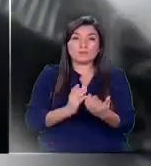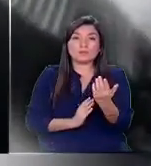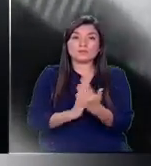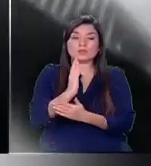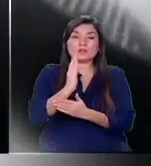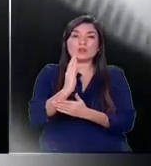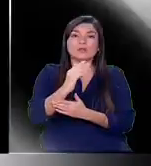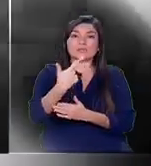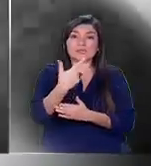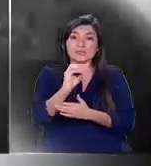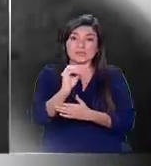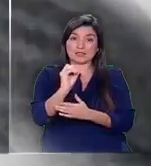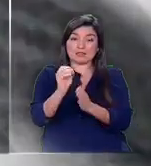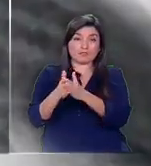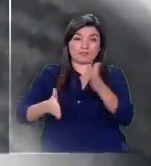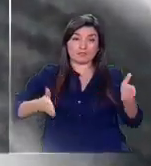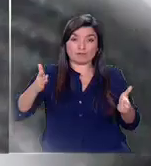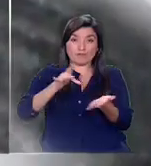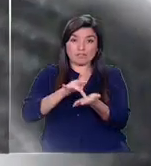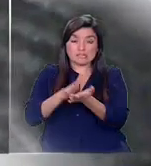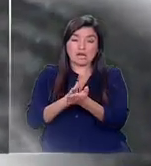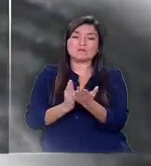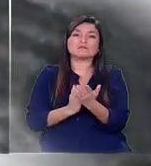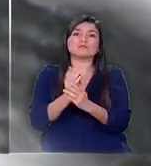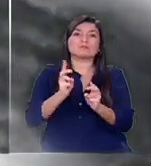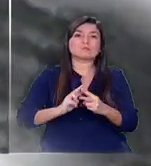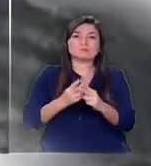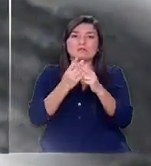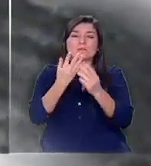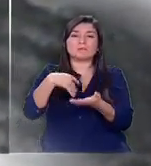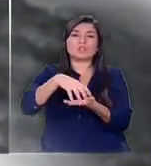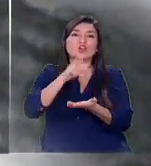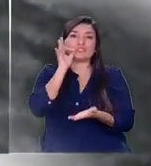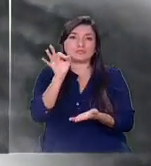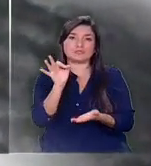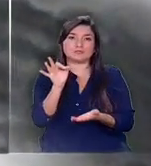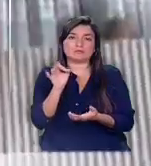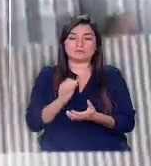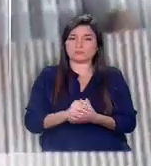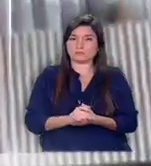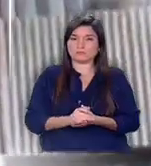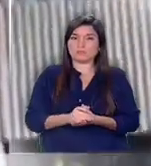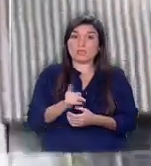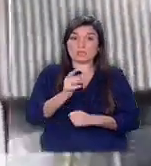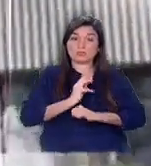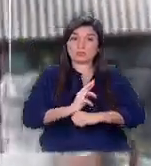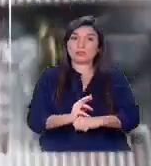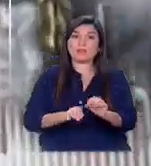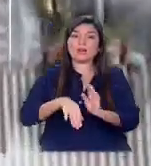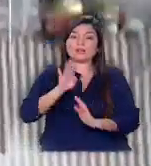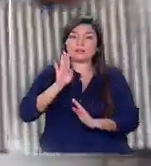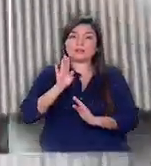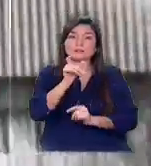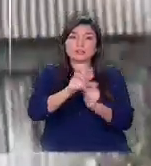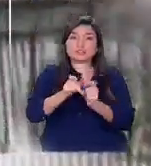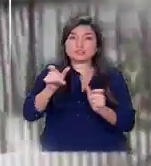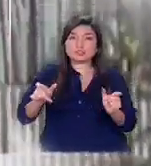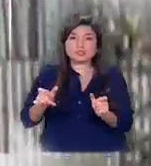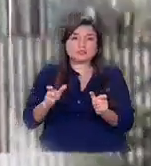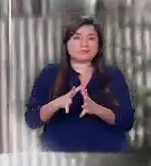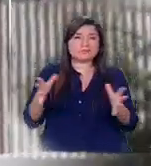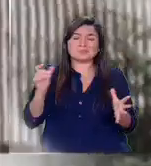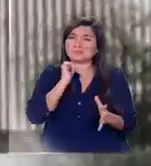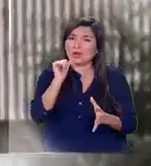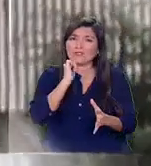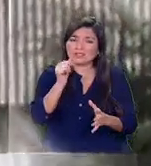del 70 en Las Condes. La construcción representaba algo más que la solución habitacional para quienes en ese momento vivían en condiciones de extrema